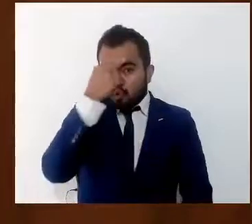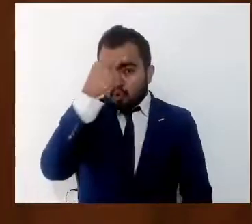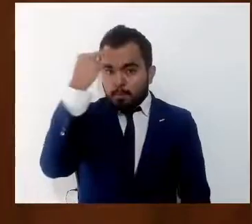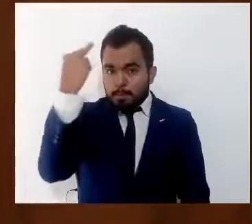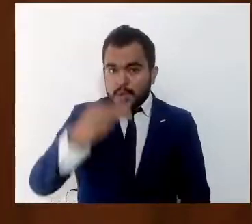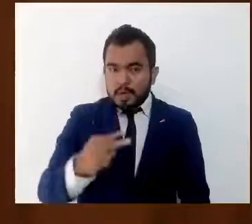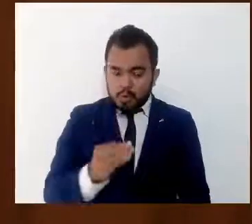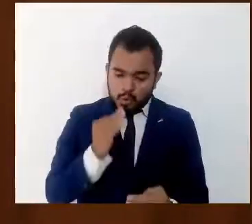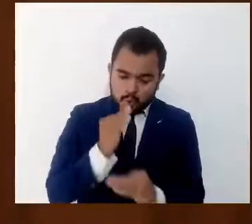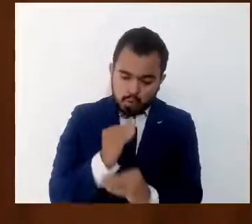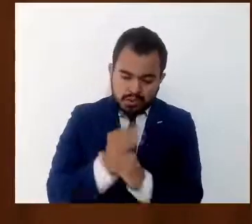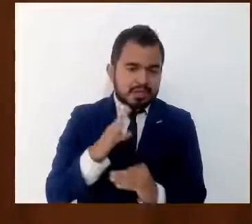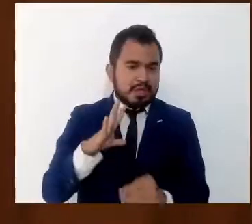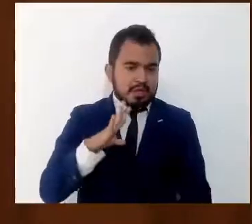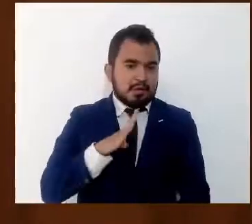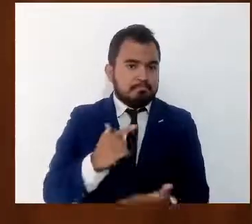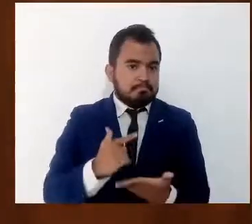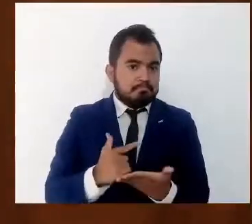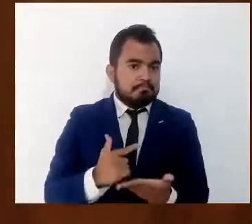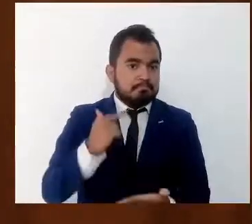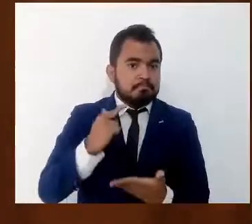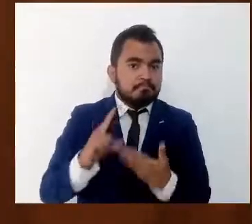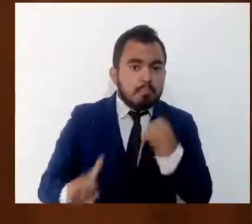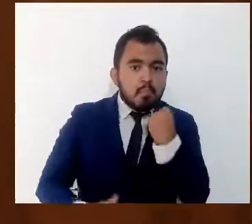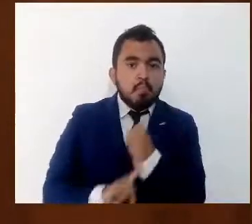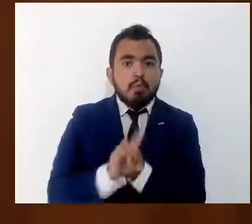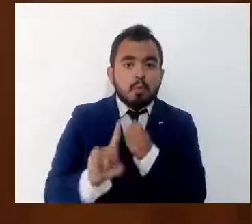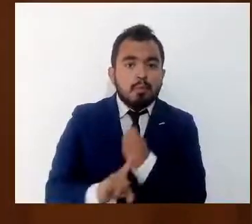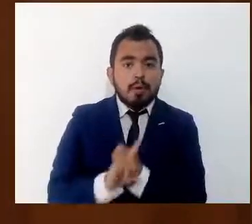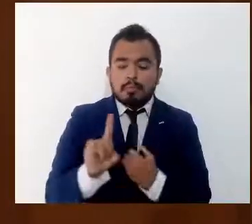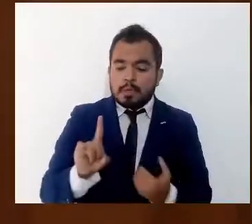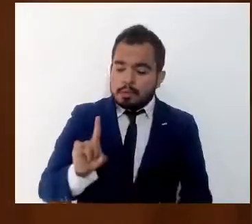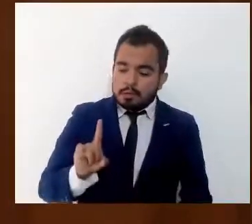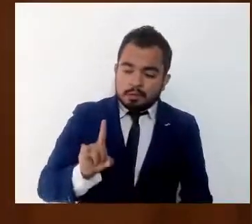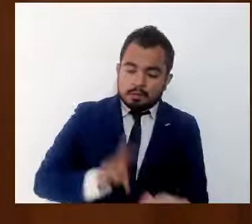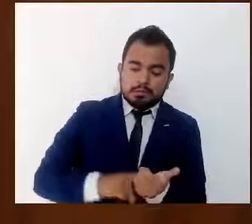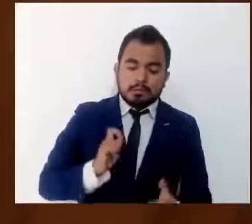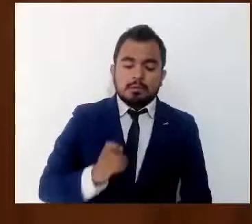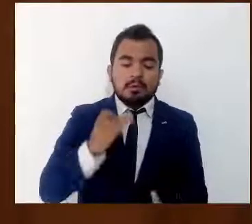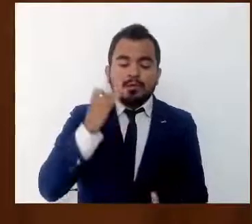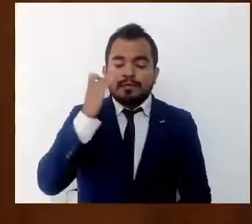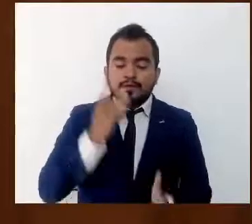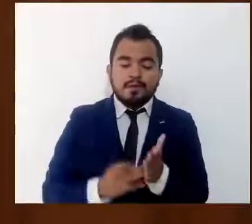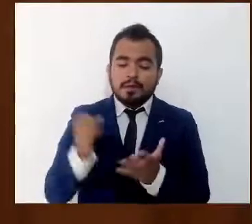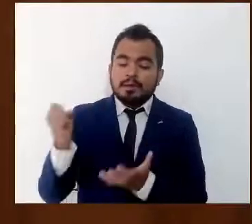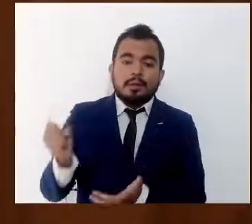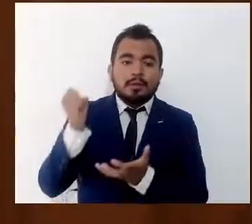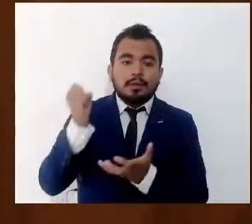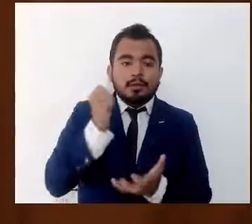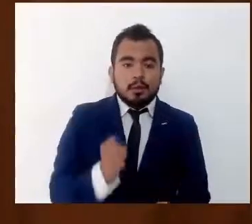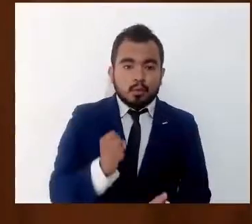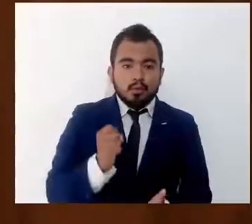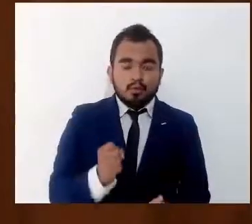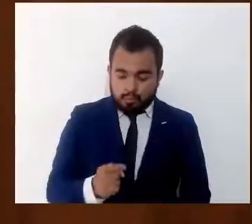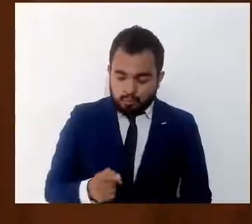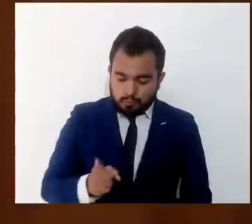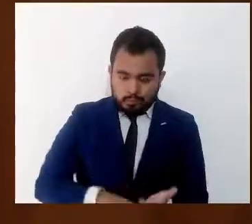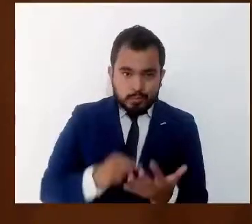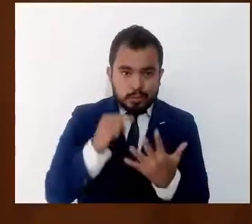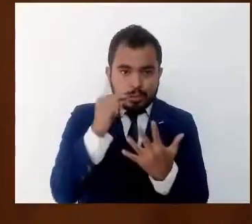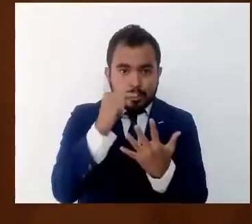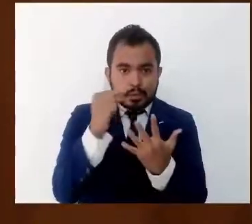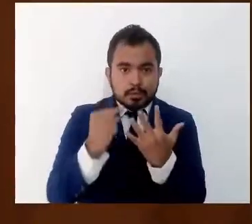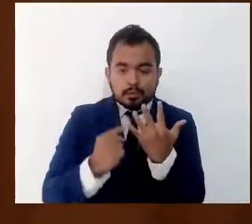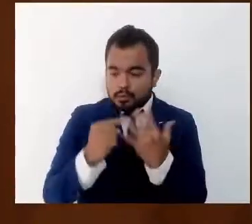problemática por la falta de recursos, y con estos consejos sería posible generar una agenda estratégica